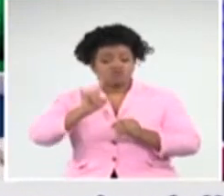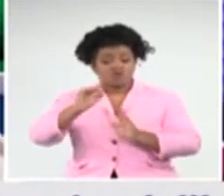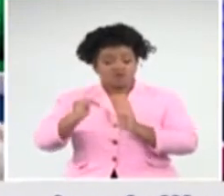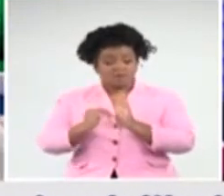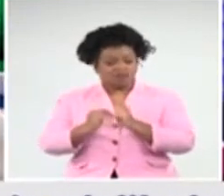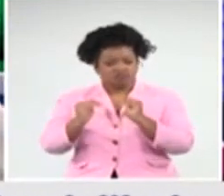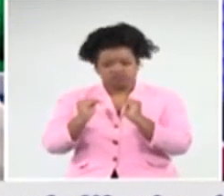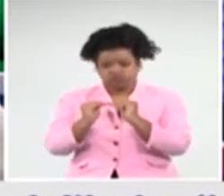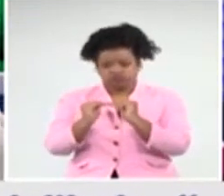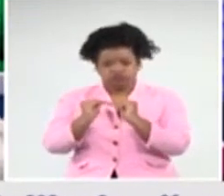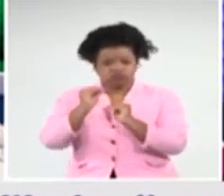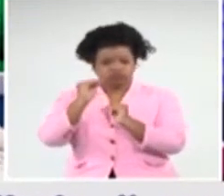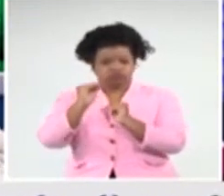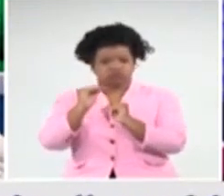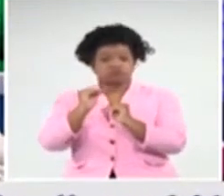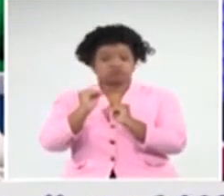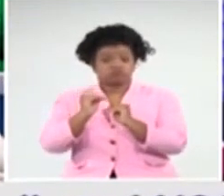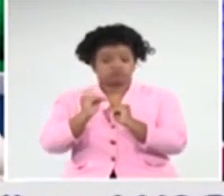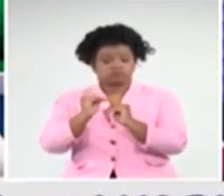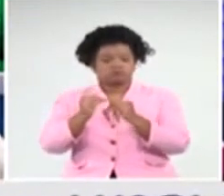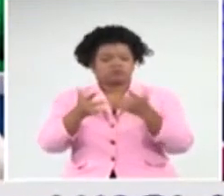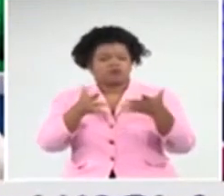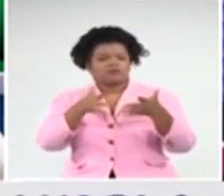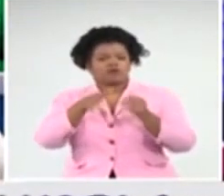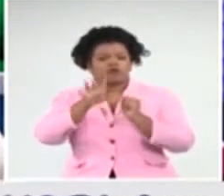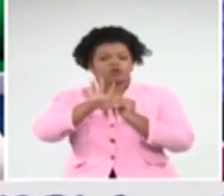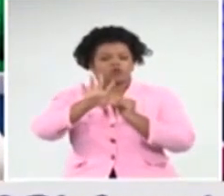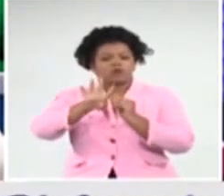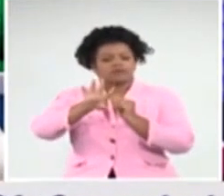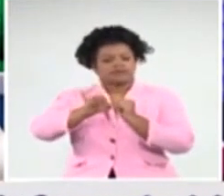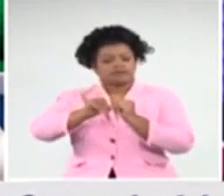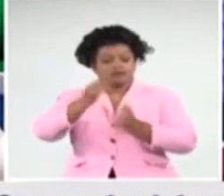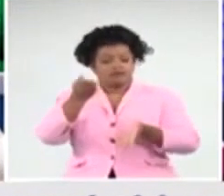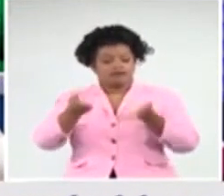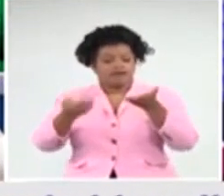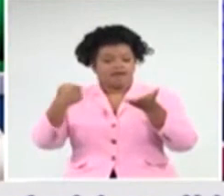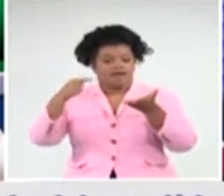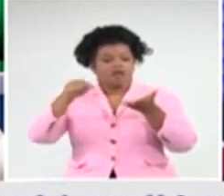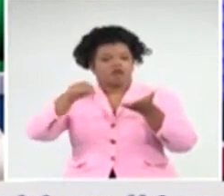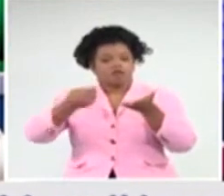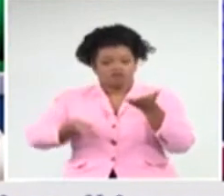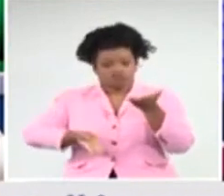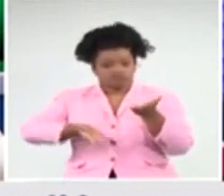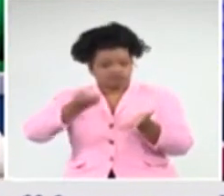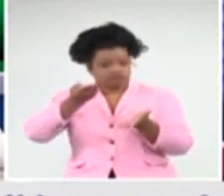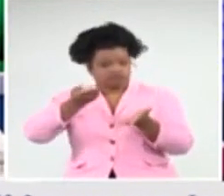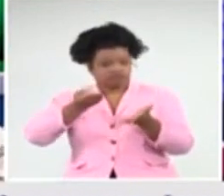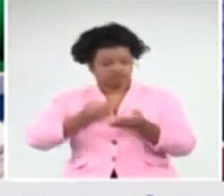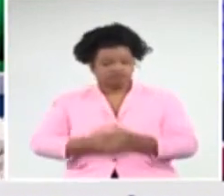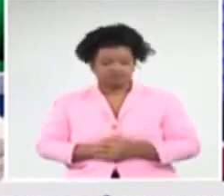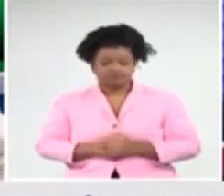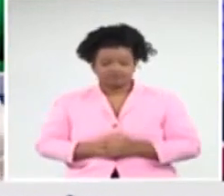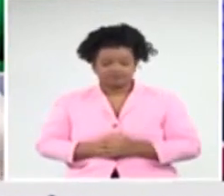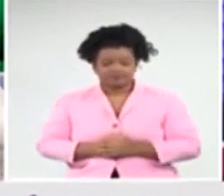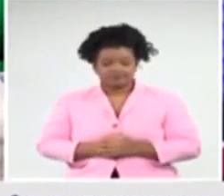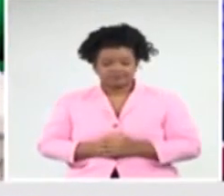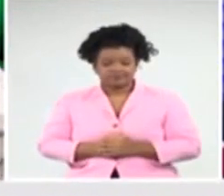Estamos hablando de 546 más que los que habíamos diagnosticado en el día